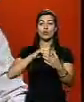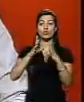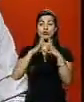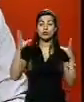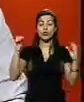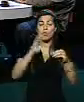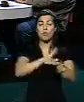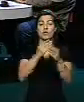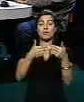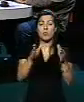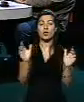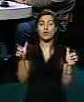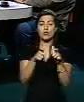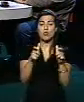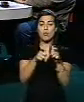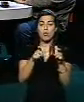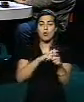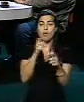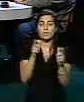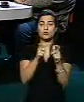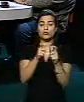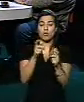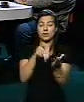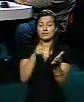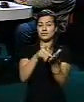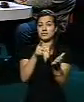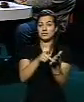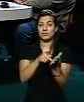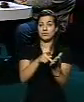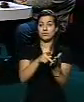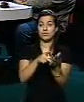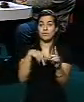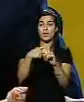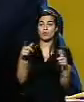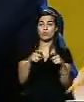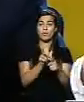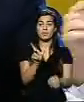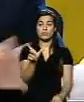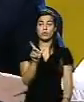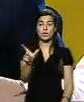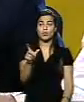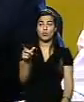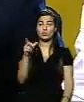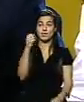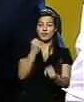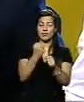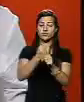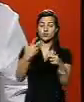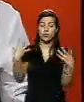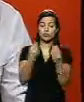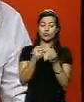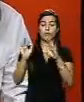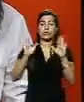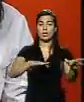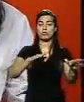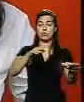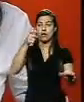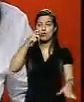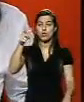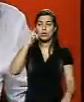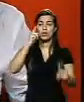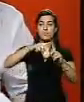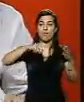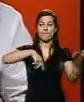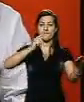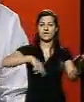Popular, la Comisión de Participación y el Partido Socialista Unido de Venezuela también apoyando al pueblo legislador para